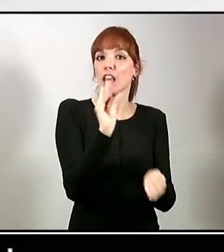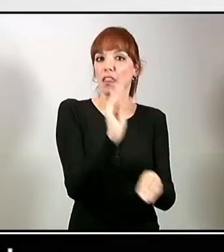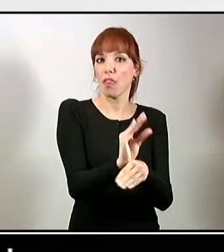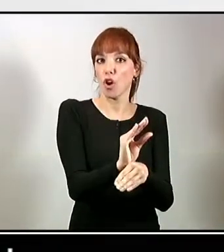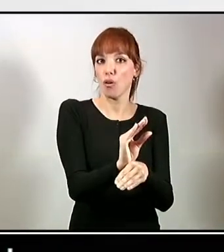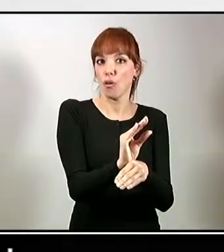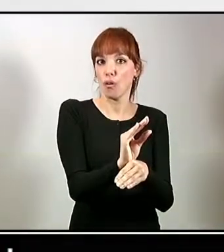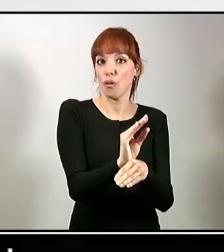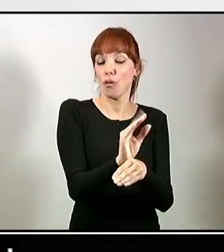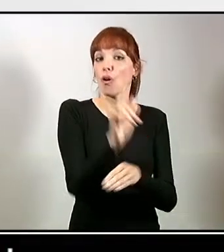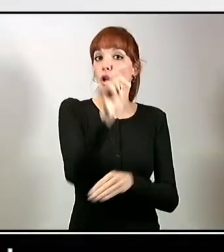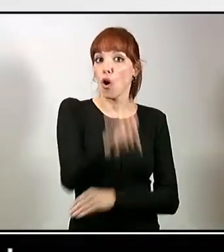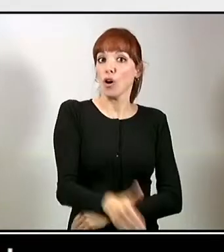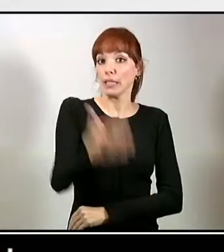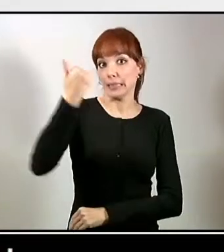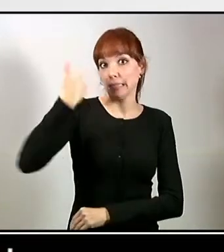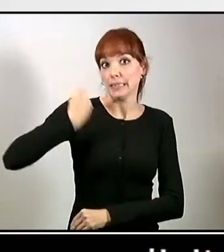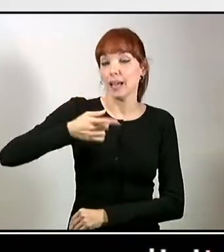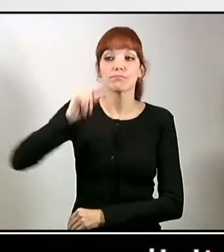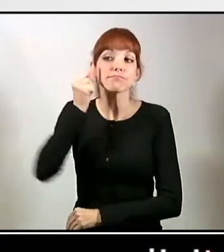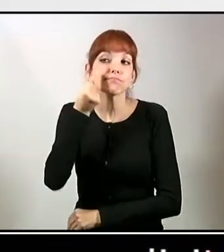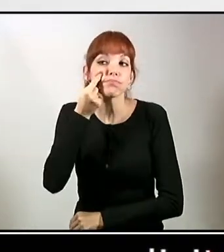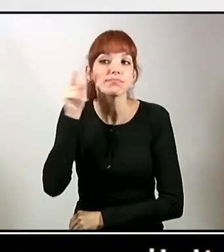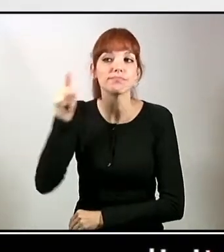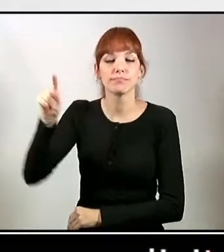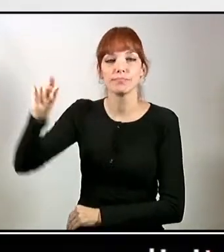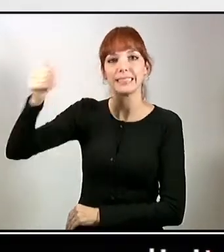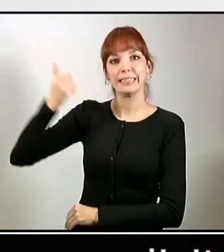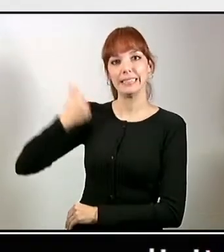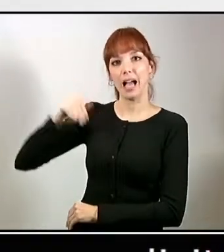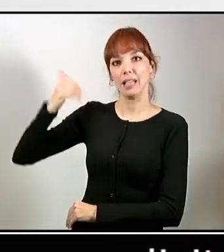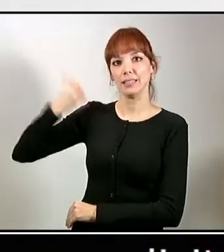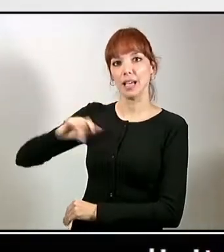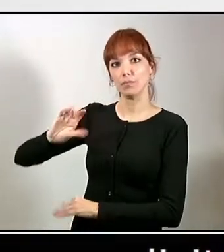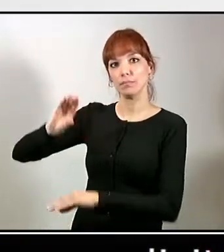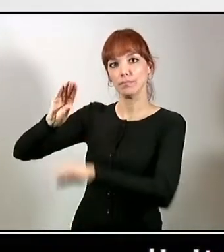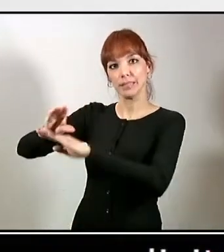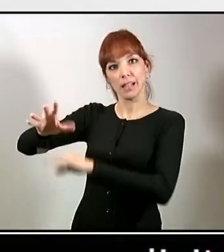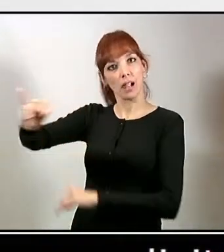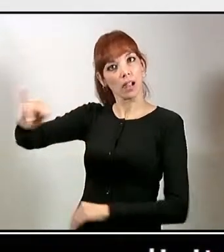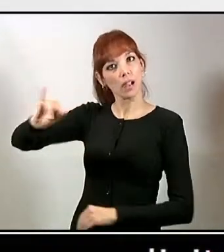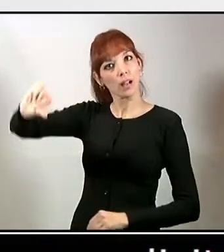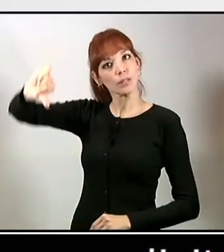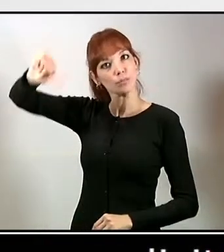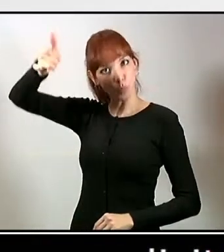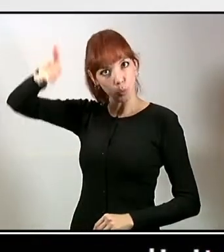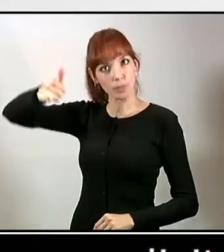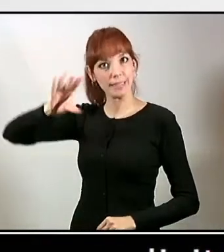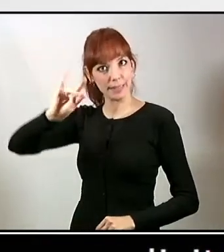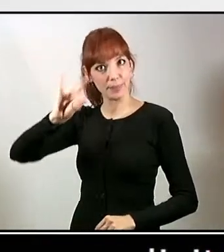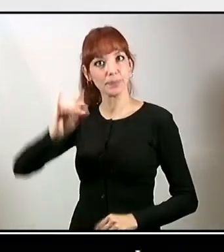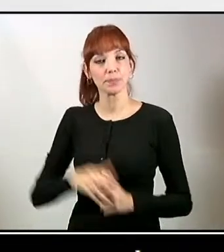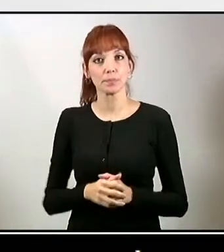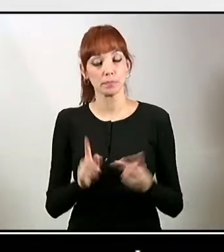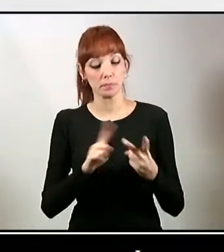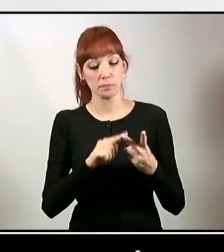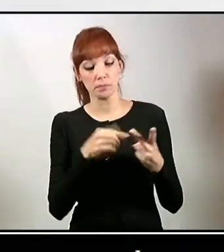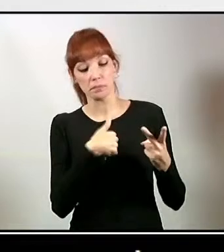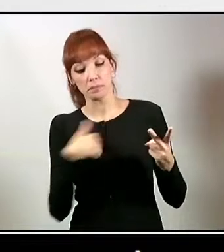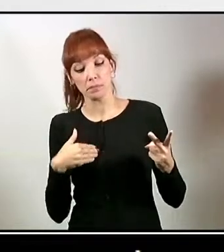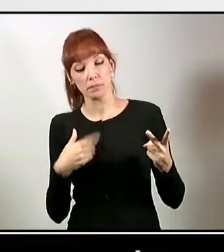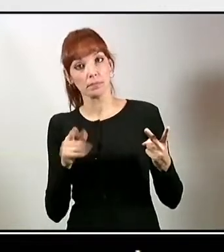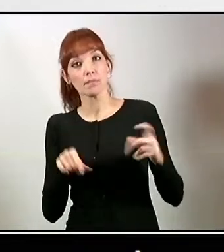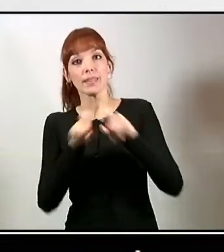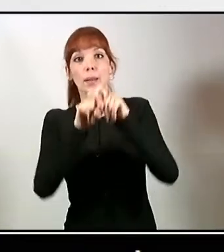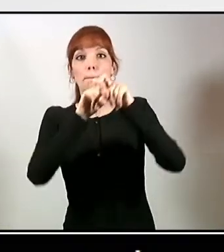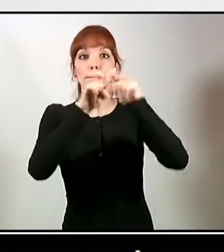hoy hemos conocido es que ya va a disponer de esa financiación y, por otro lado, la empresa hace